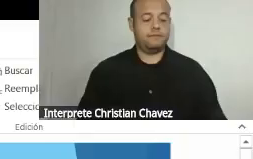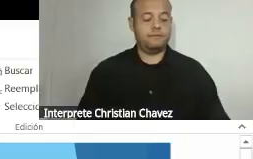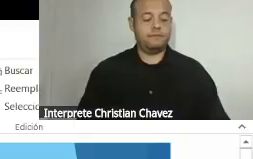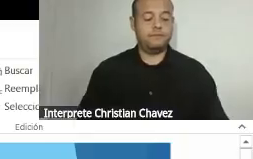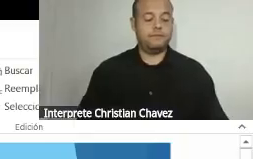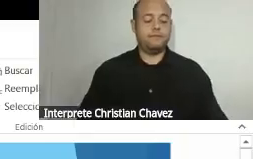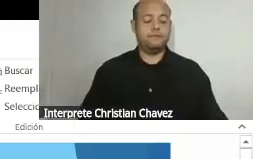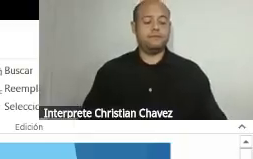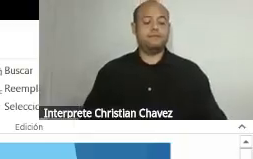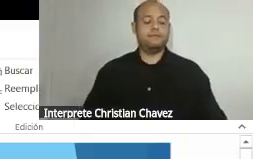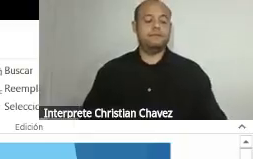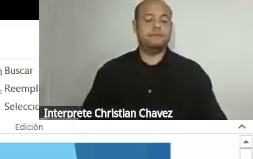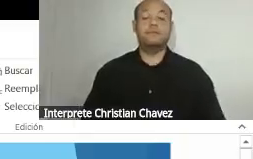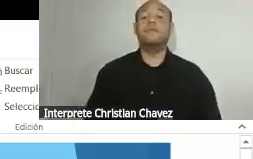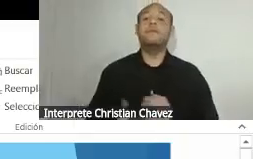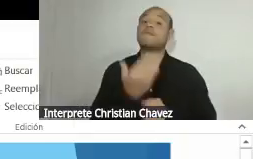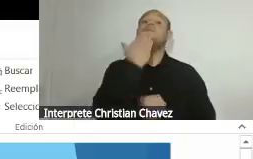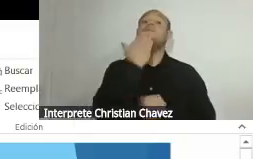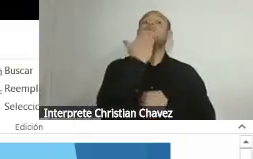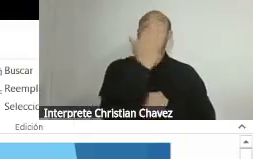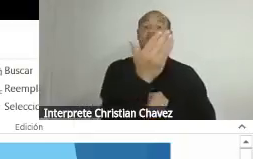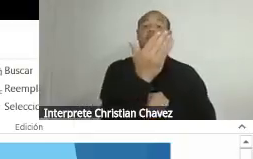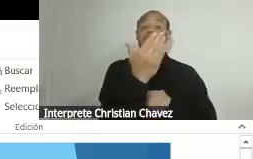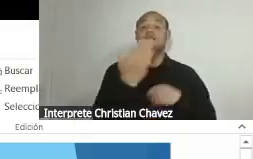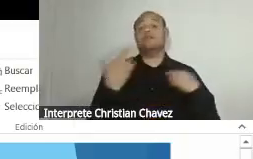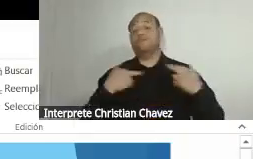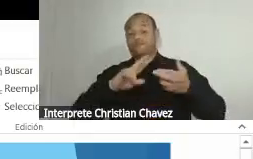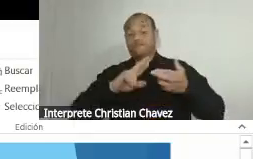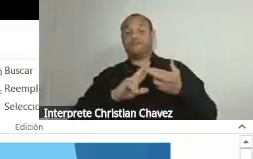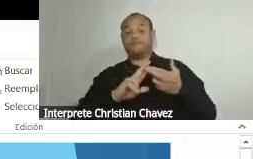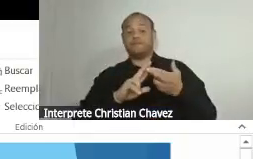Muy bien, maestro. Sí, ya está terminando